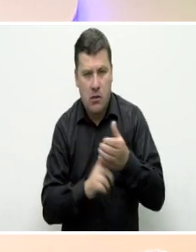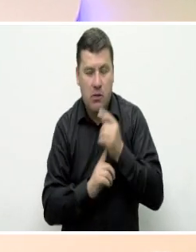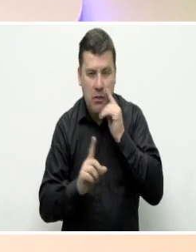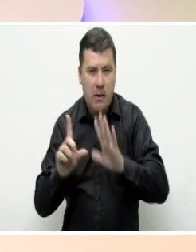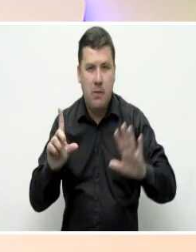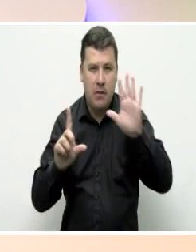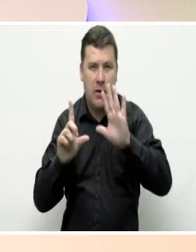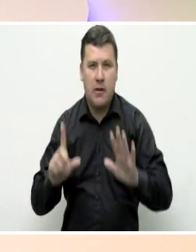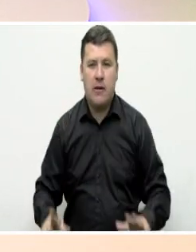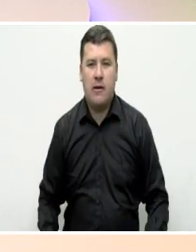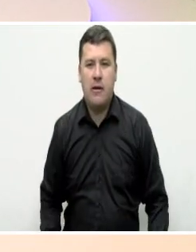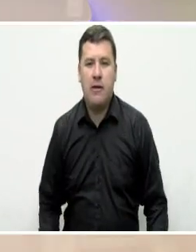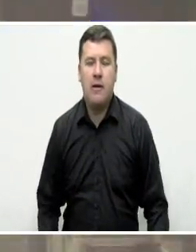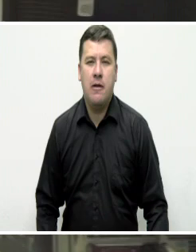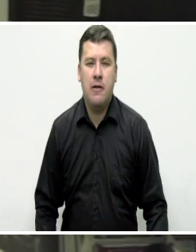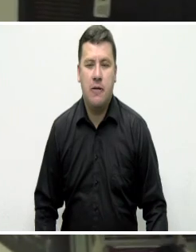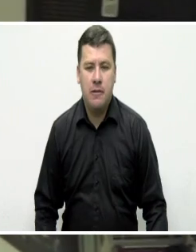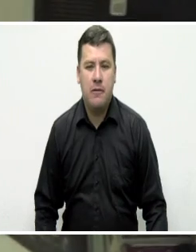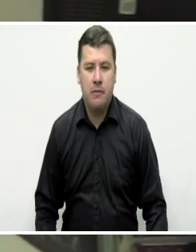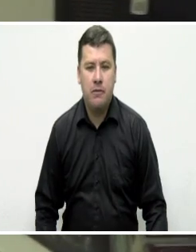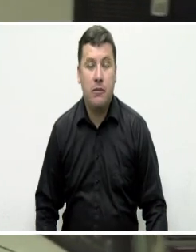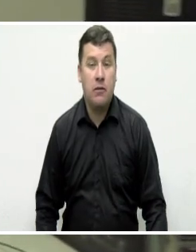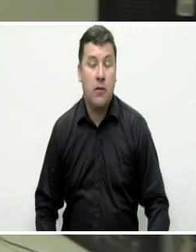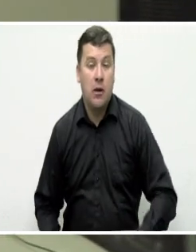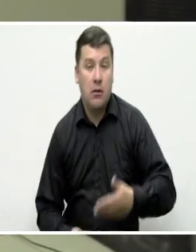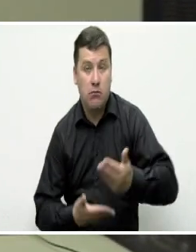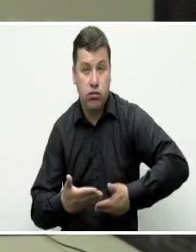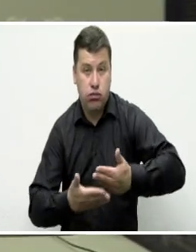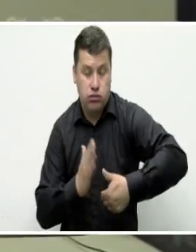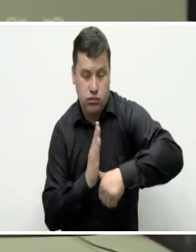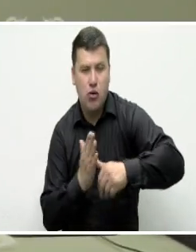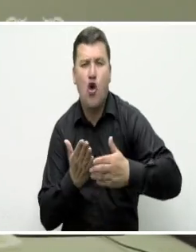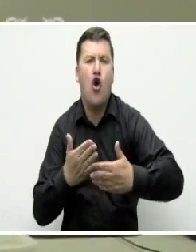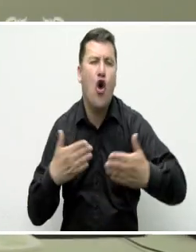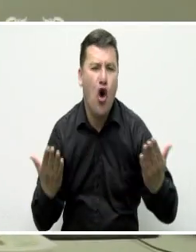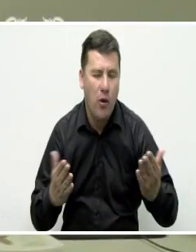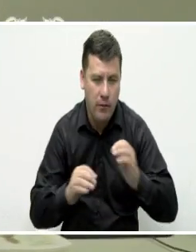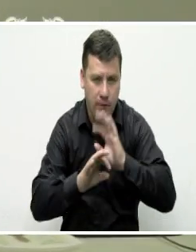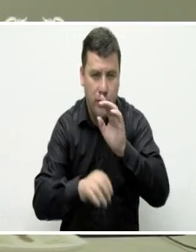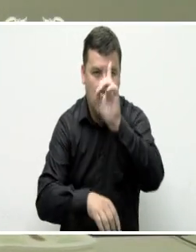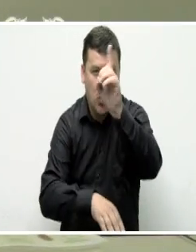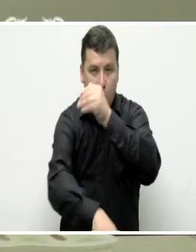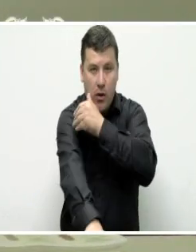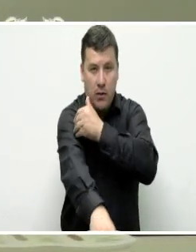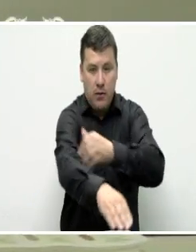video. La producción de documentos se discrimina así: